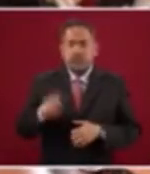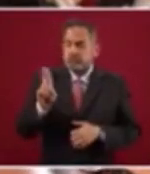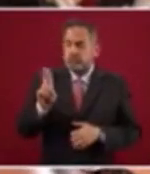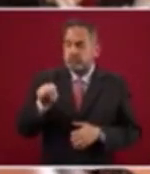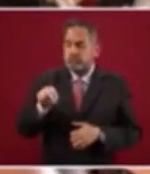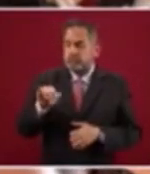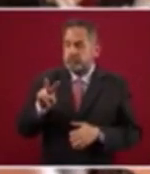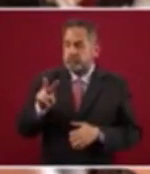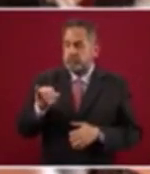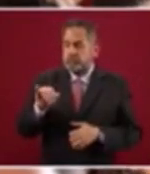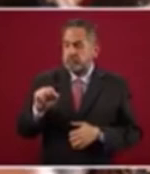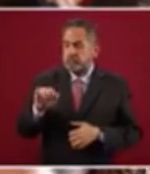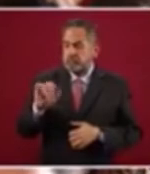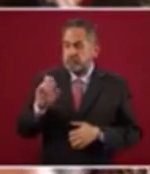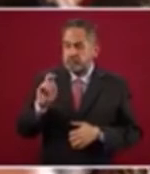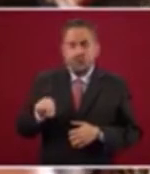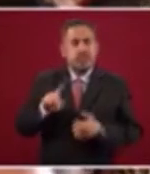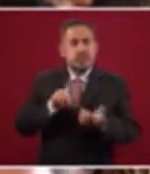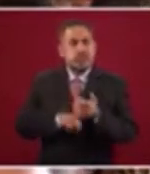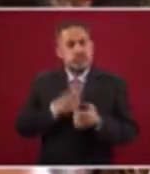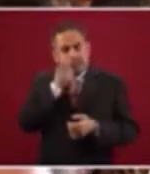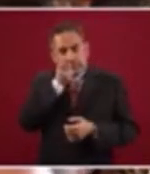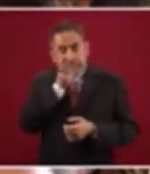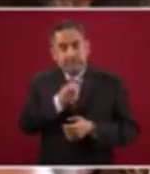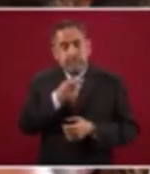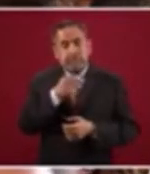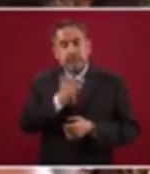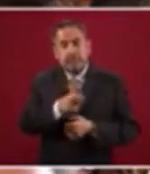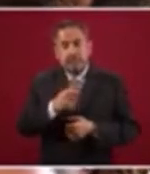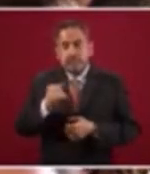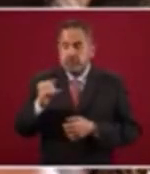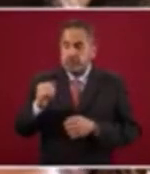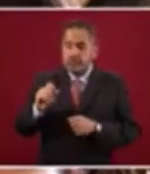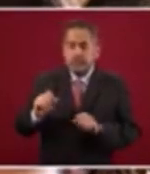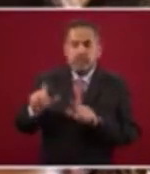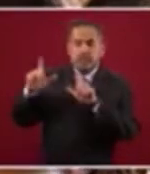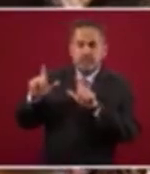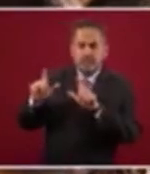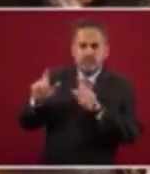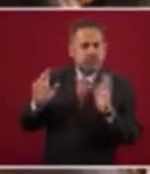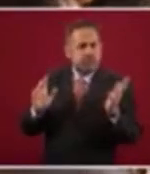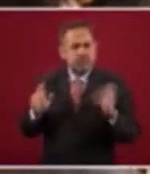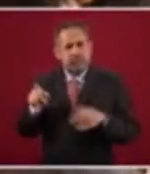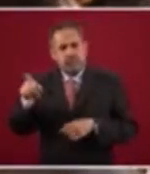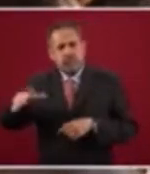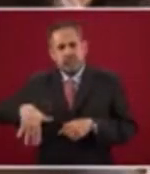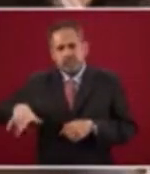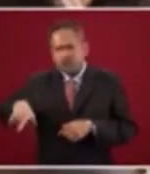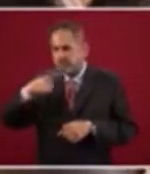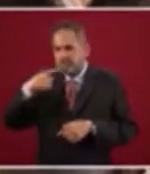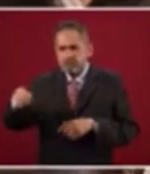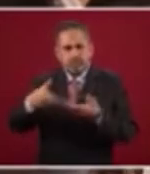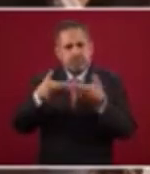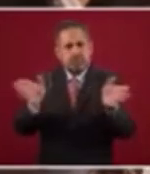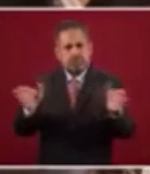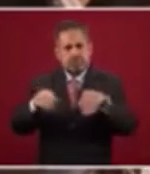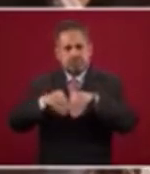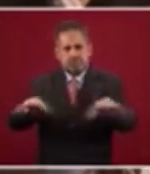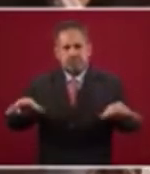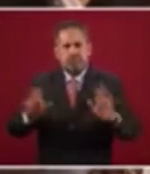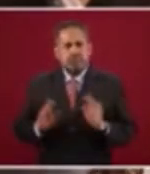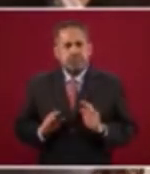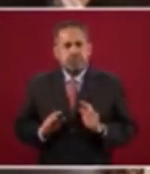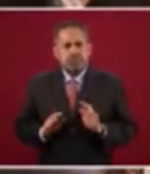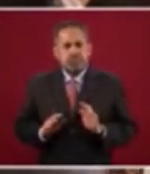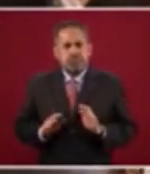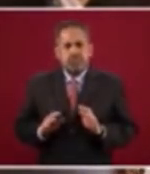se estaba acreditando esta imagen cuando usted lo estaba diciendo ahorita que es pública. No se